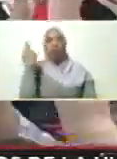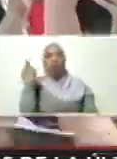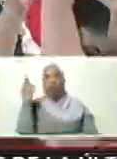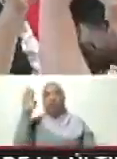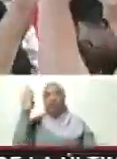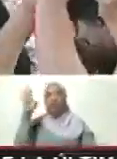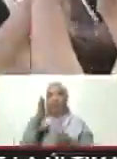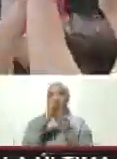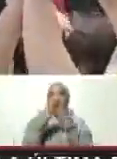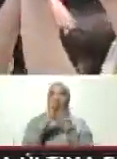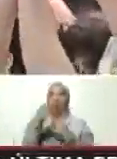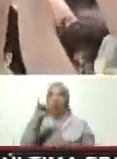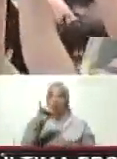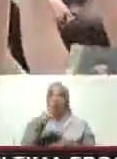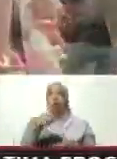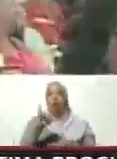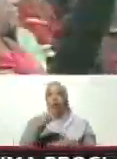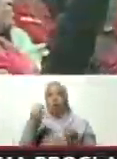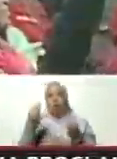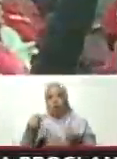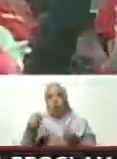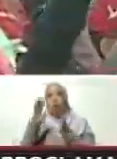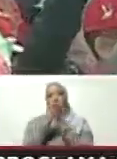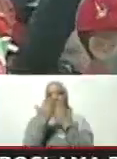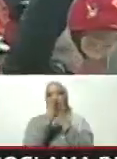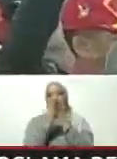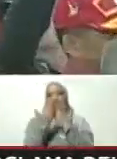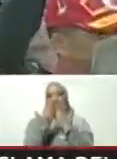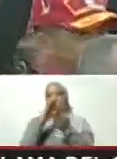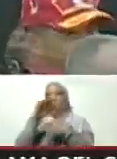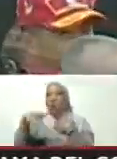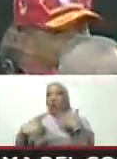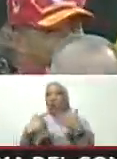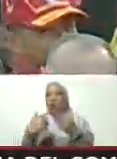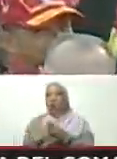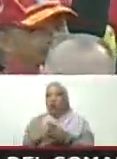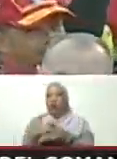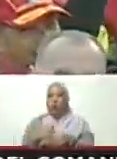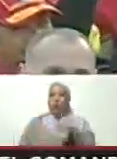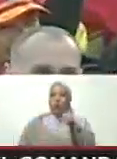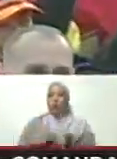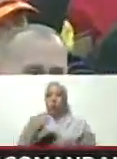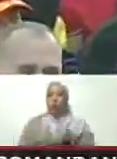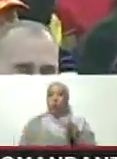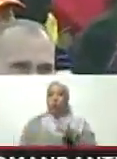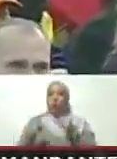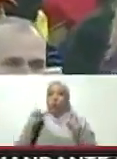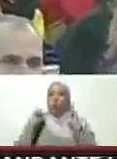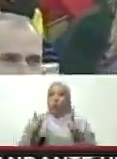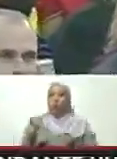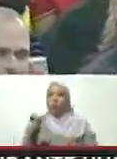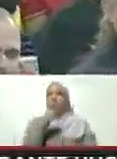libros suficientes? Hay libros suficientes para cuando vayan saliendo, pasan por taquilla.